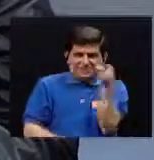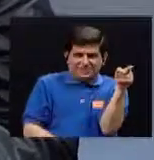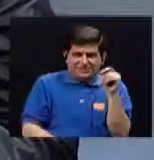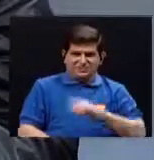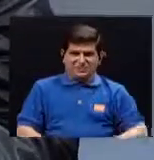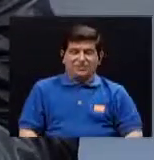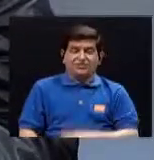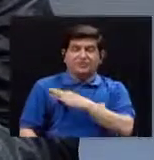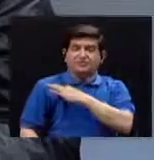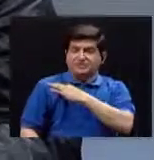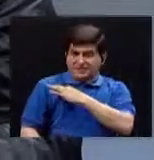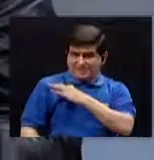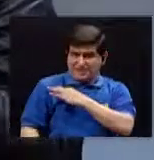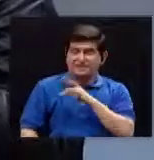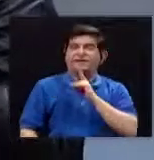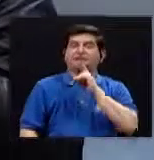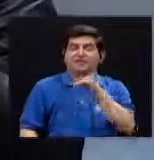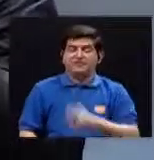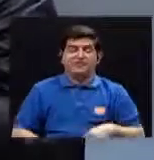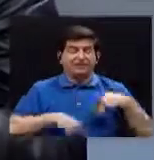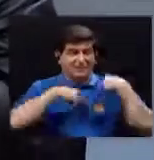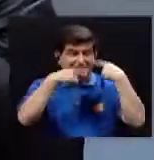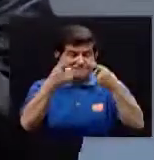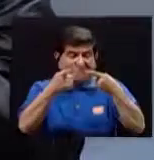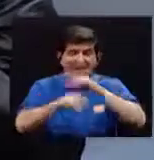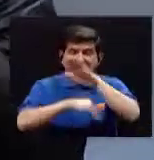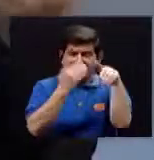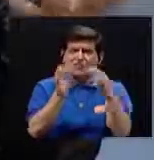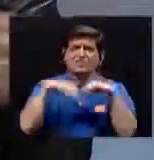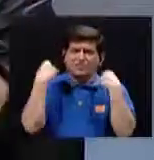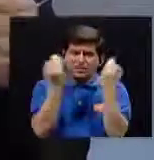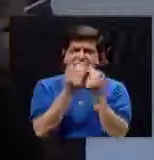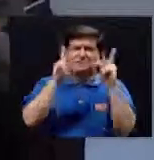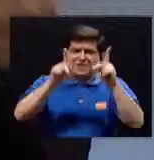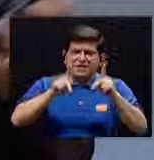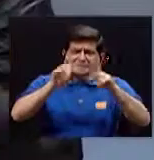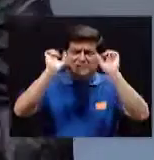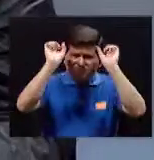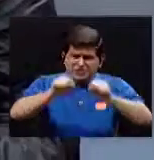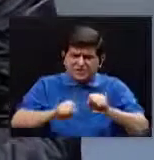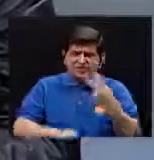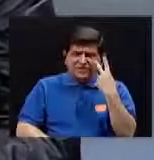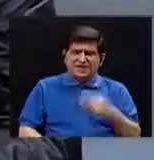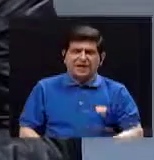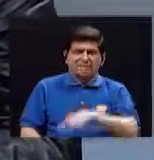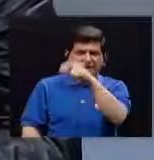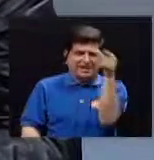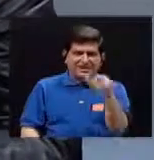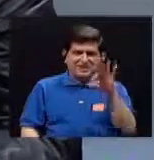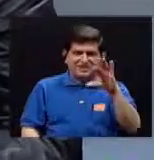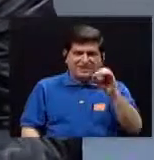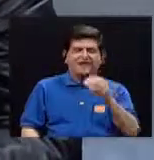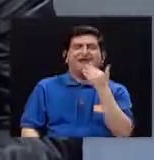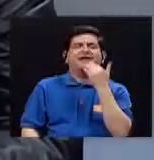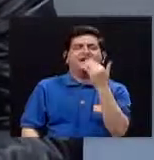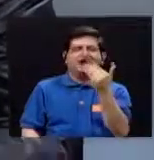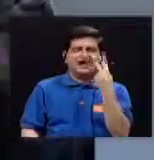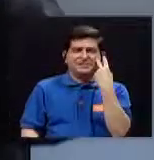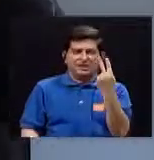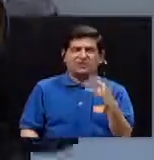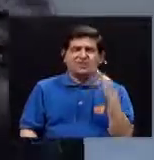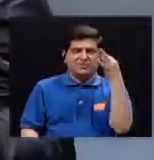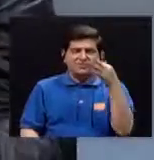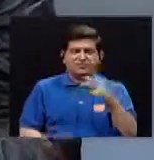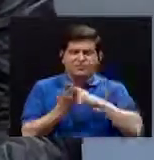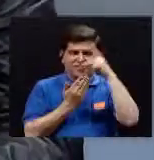a todos ustedes los invitamos de verdad que vayan toda la familia todos los que puedan haber italia-90 muchas gracias